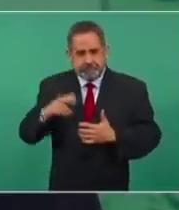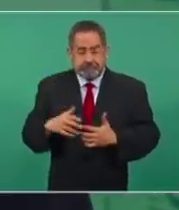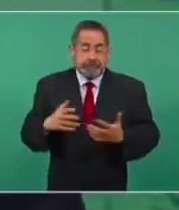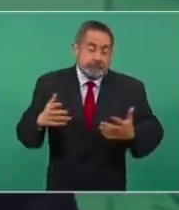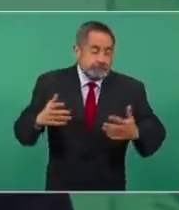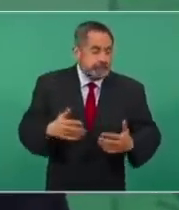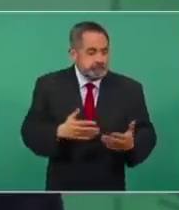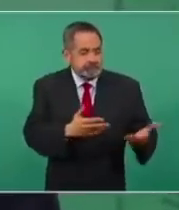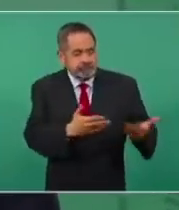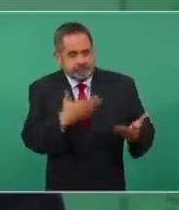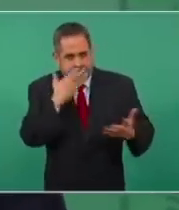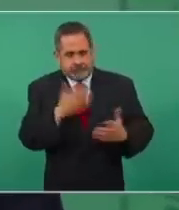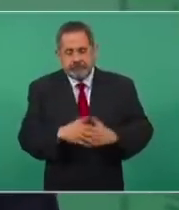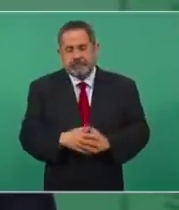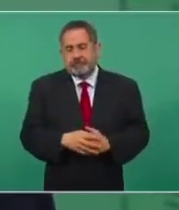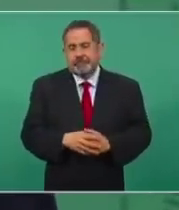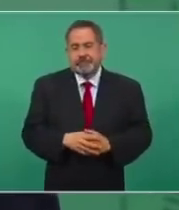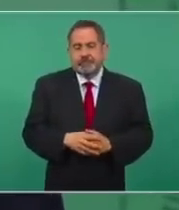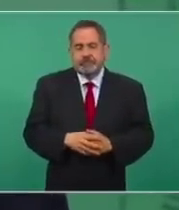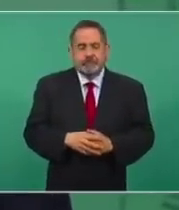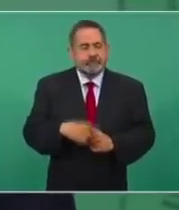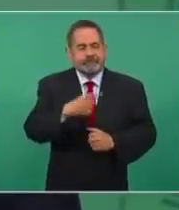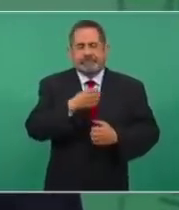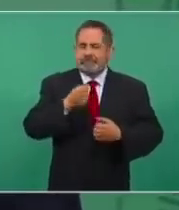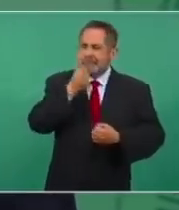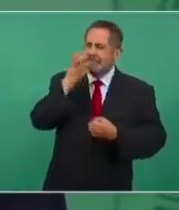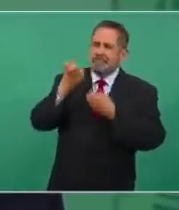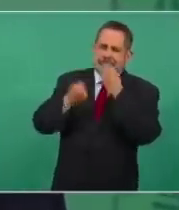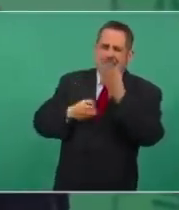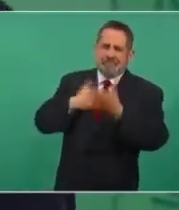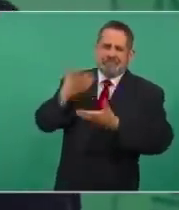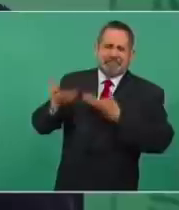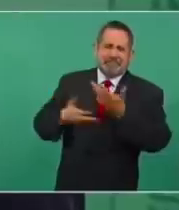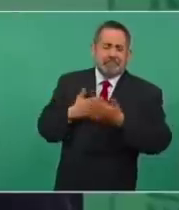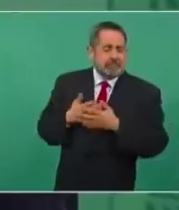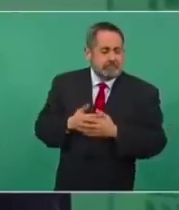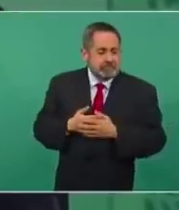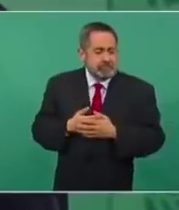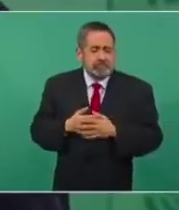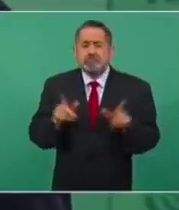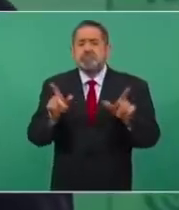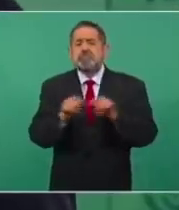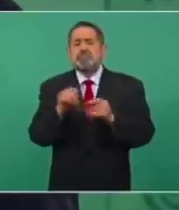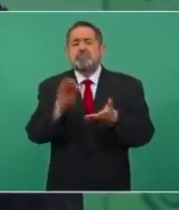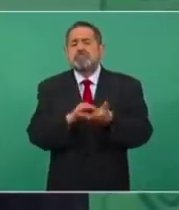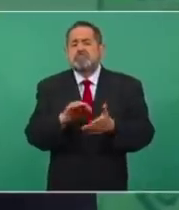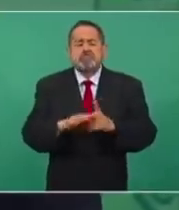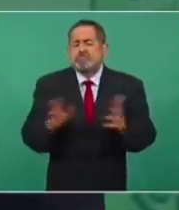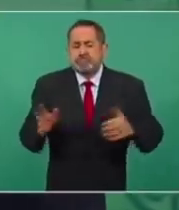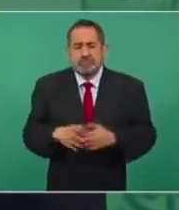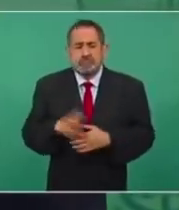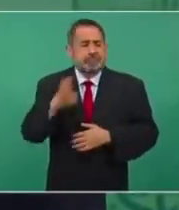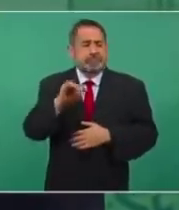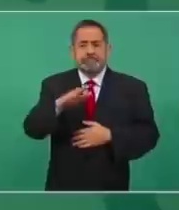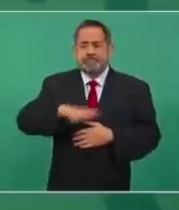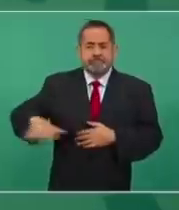Sí lo manifiestan, pero hasta ahí, Y es normal en la